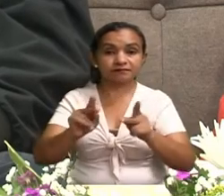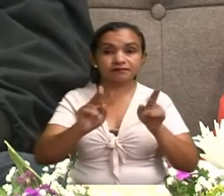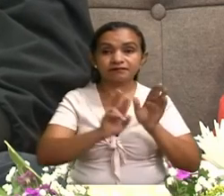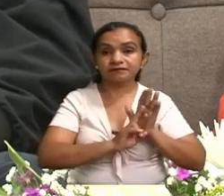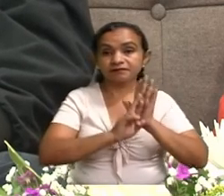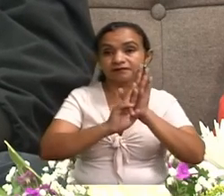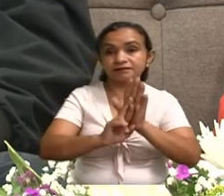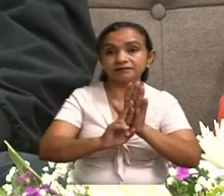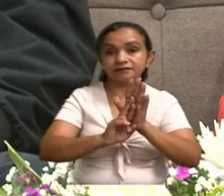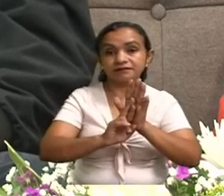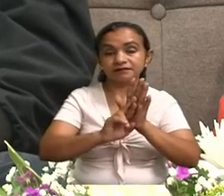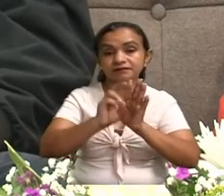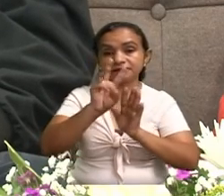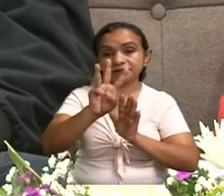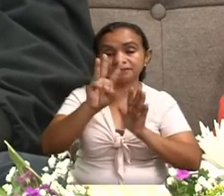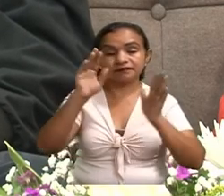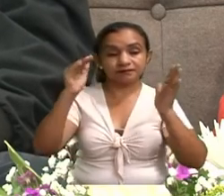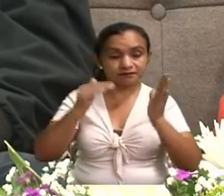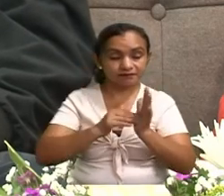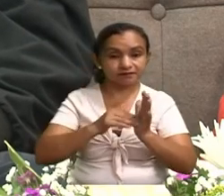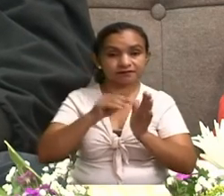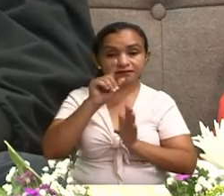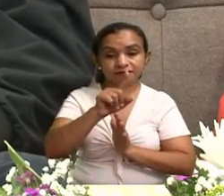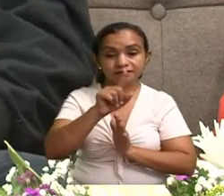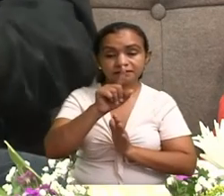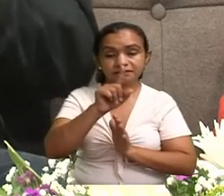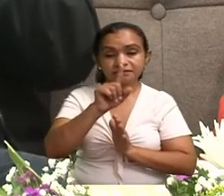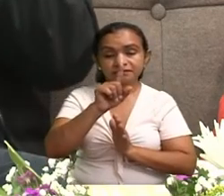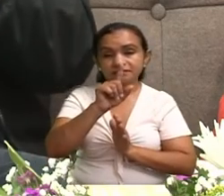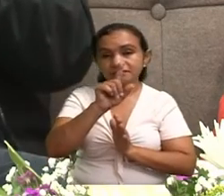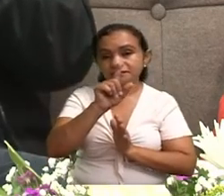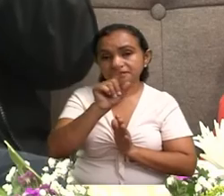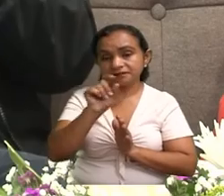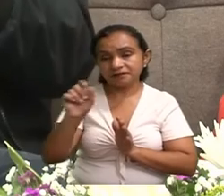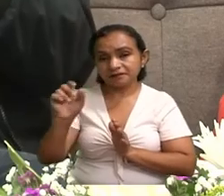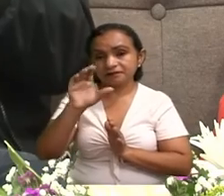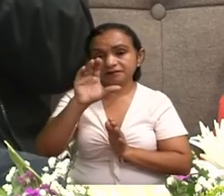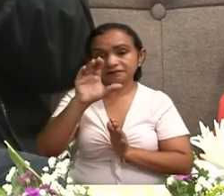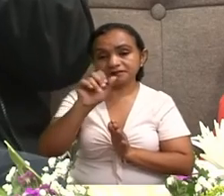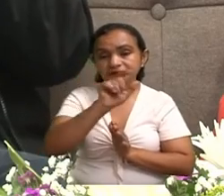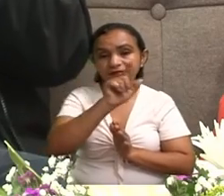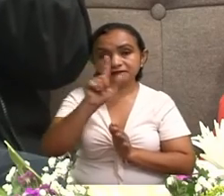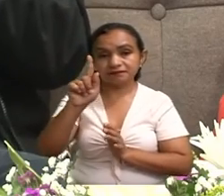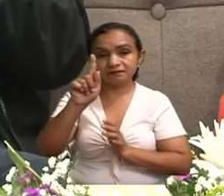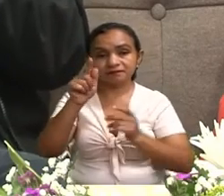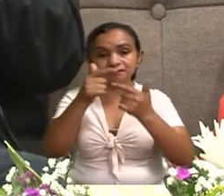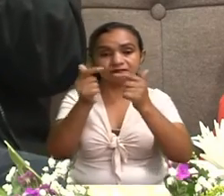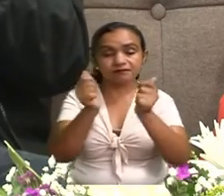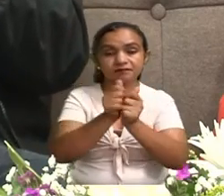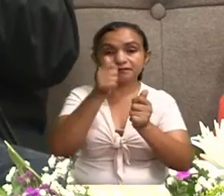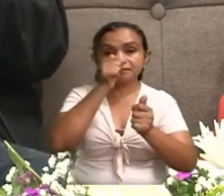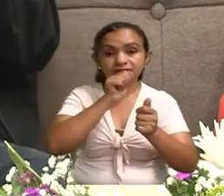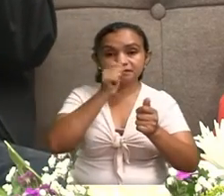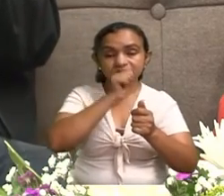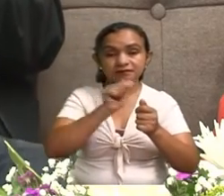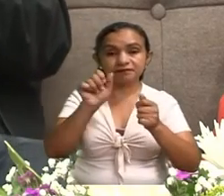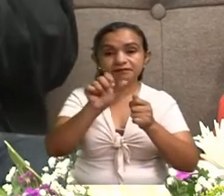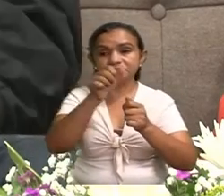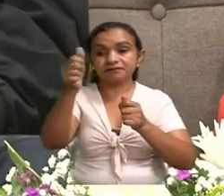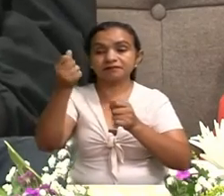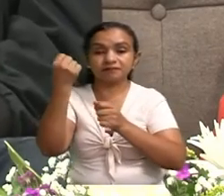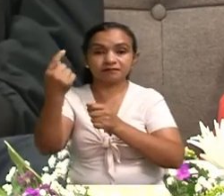representa cerca de 3.100 y un poquito más de CAPS, de Comité de Agua Potable, que tenemos en el país. No hace falta otro